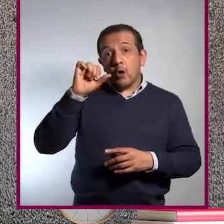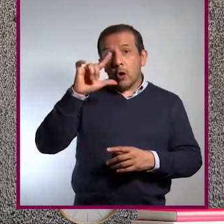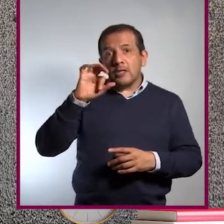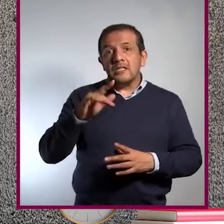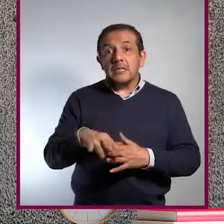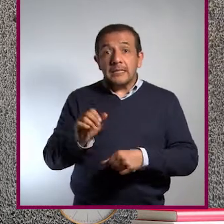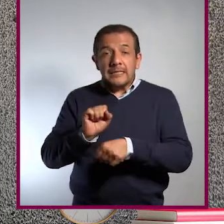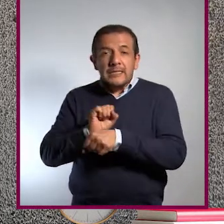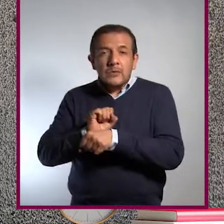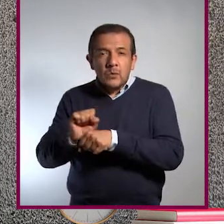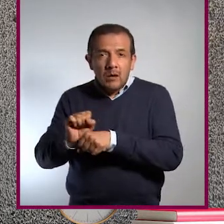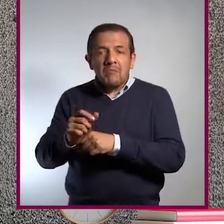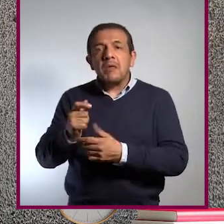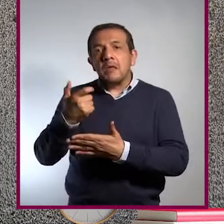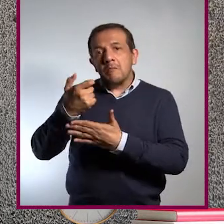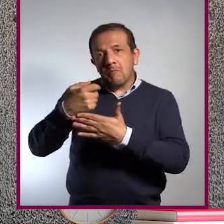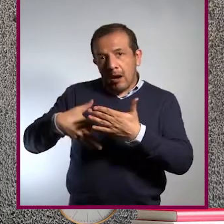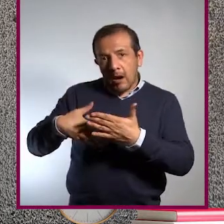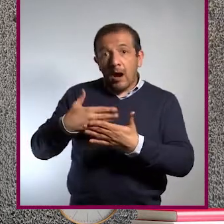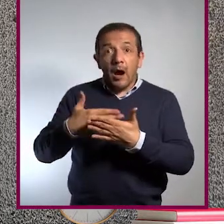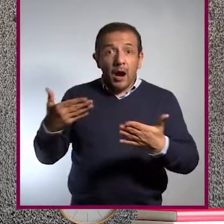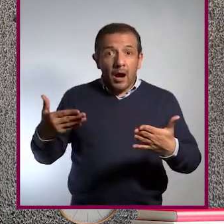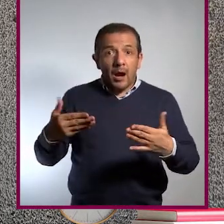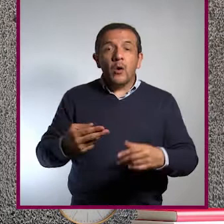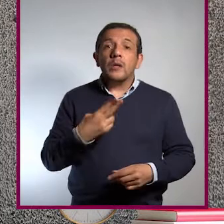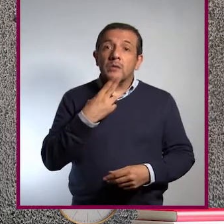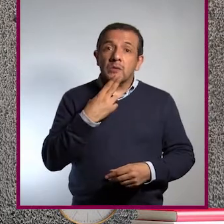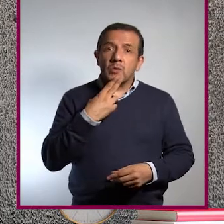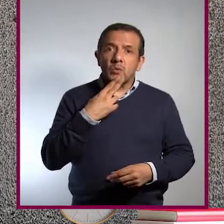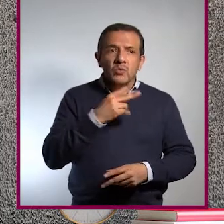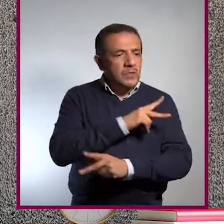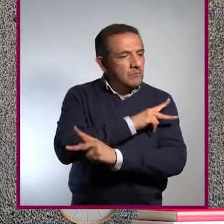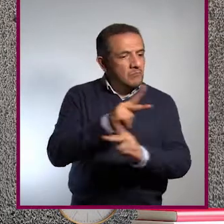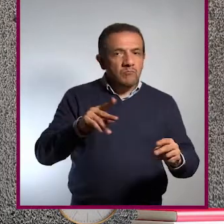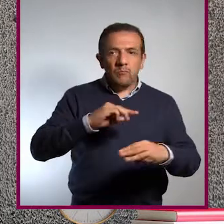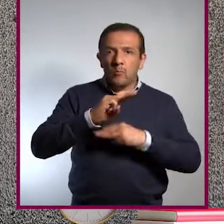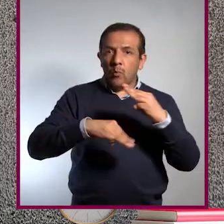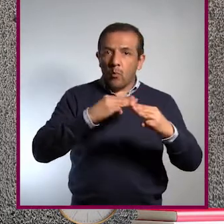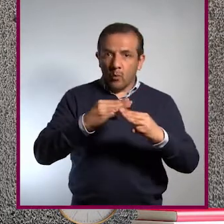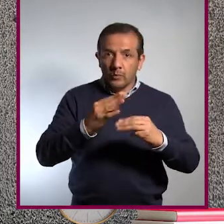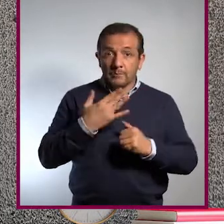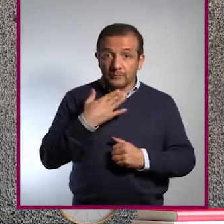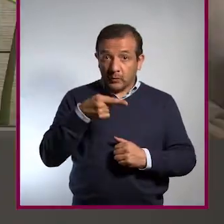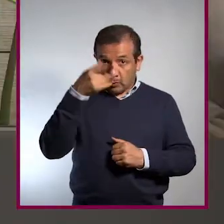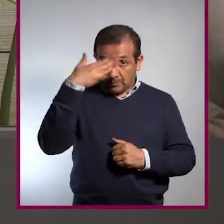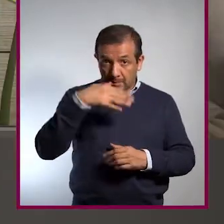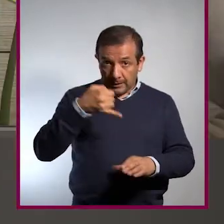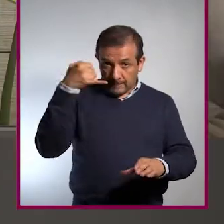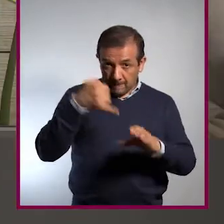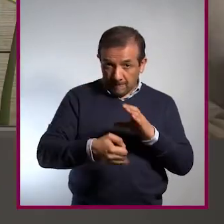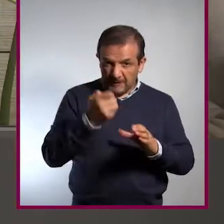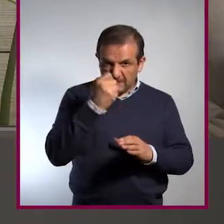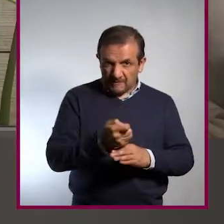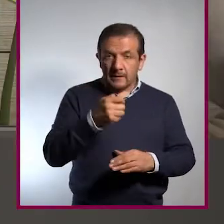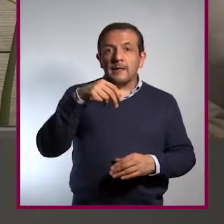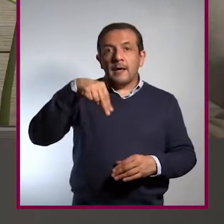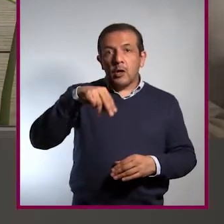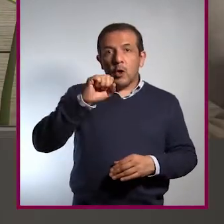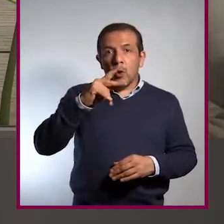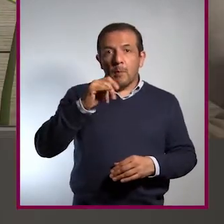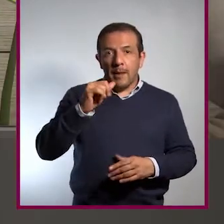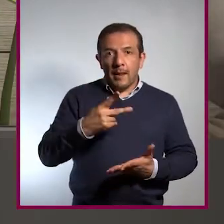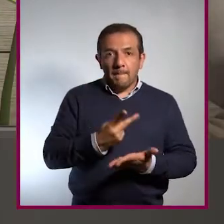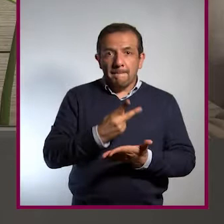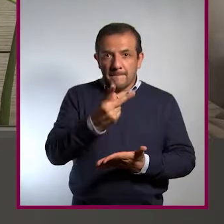sencillo y de bajo costo, ahora difundida y utilizada en todo el mundo. ¿Quieres saber más sobre los